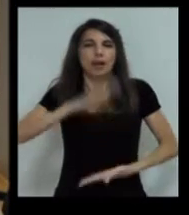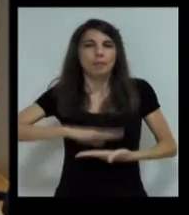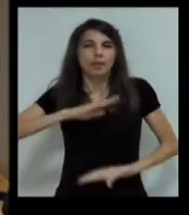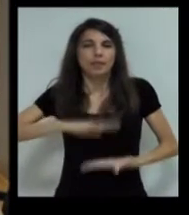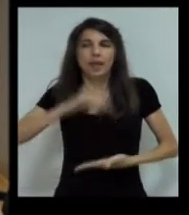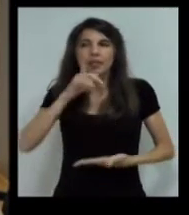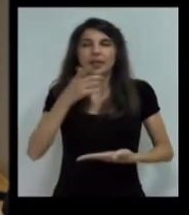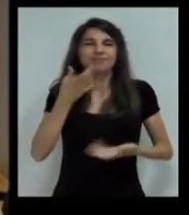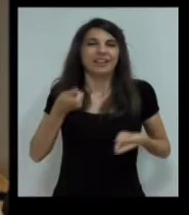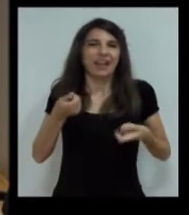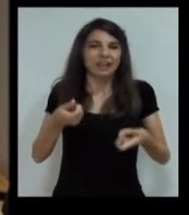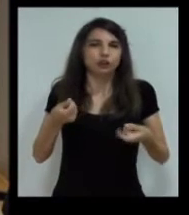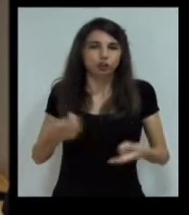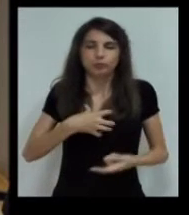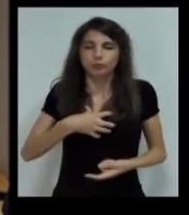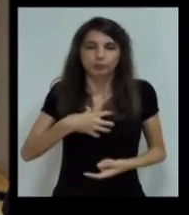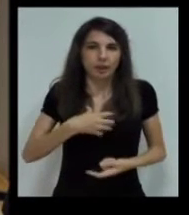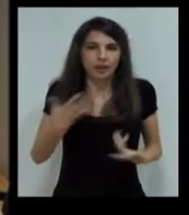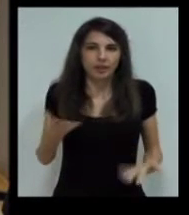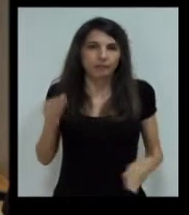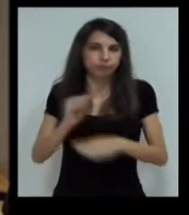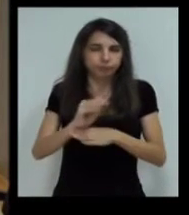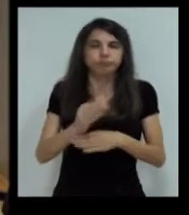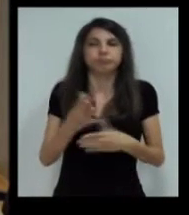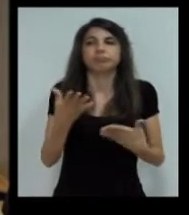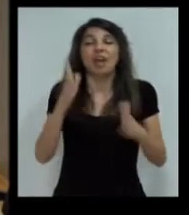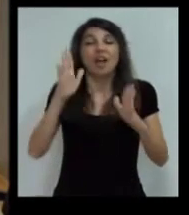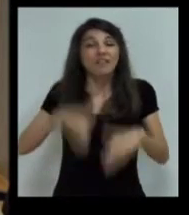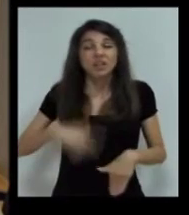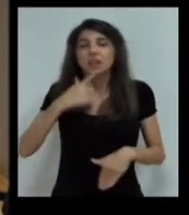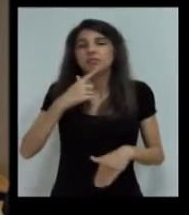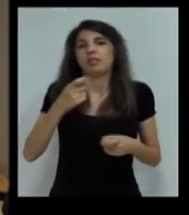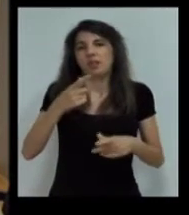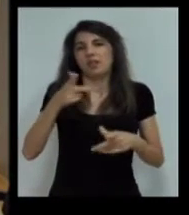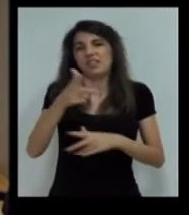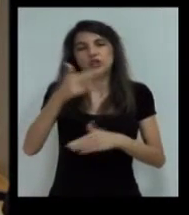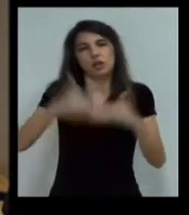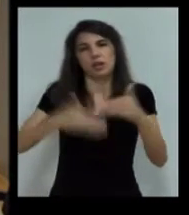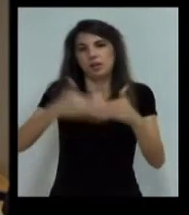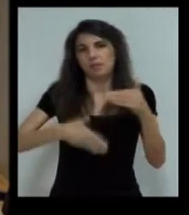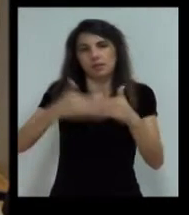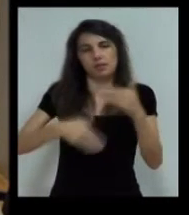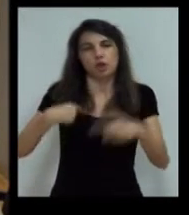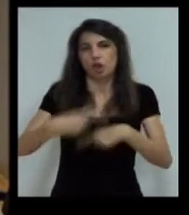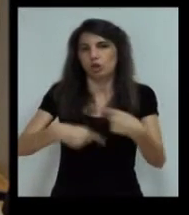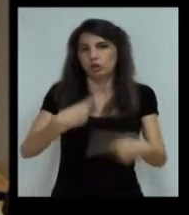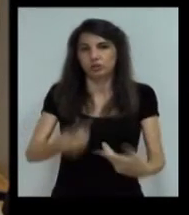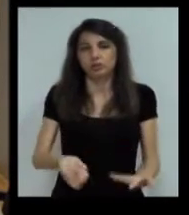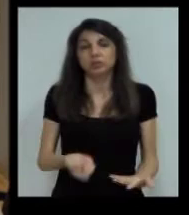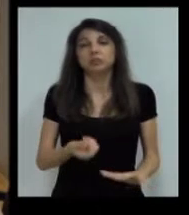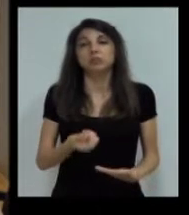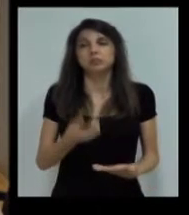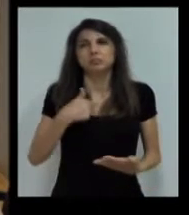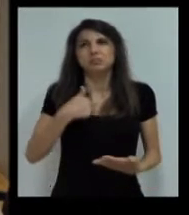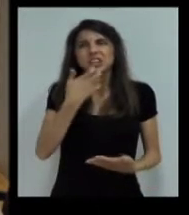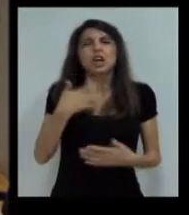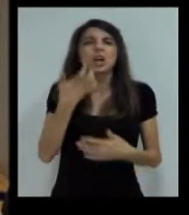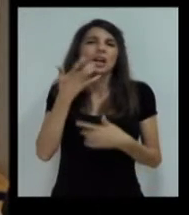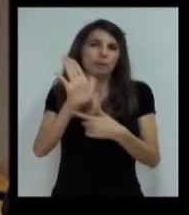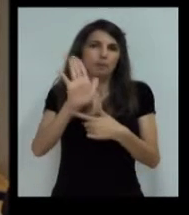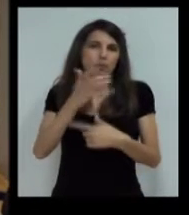de gasto, etcétera, bueno, pues se ven limitados en el día a día, ¿no? Pero sí que me gustaría poner un ejemplo,